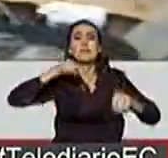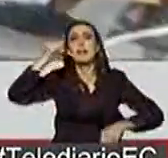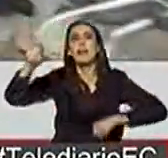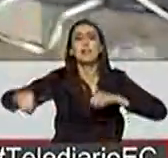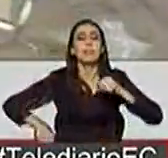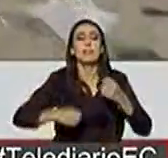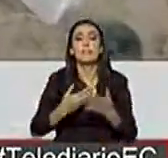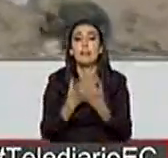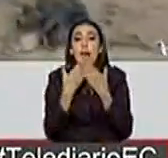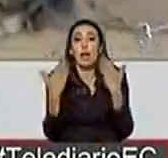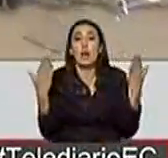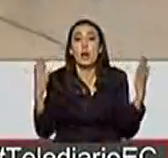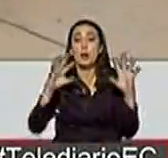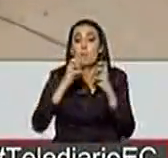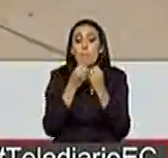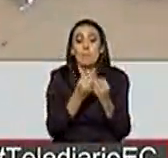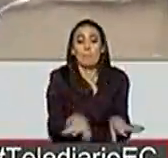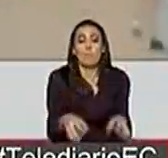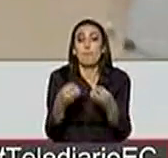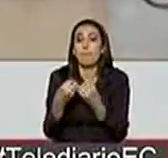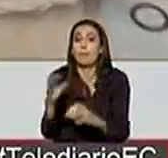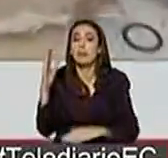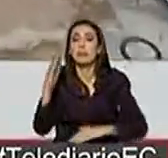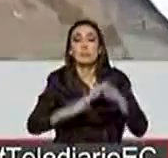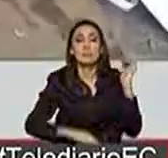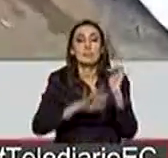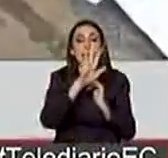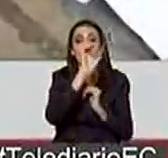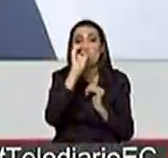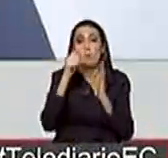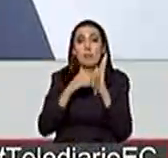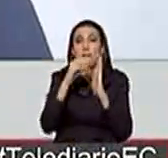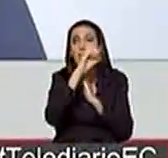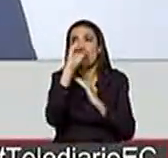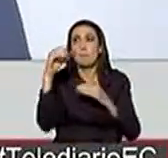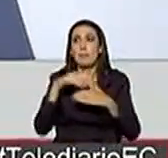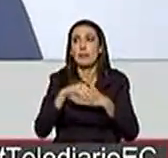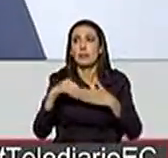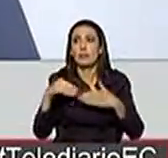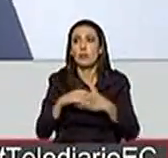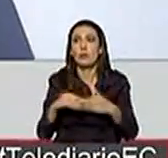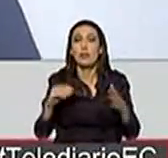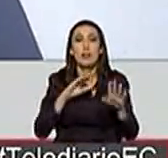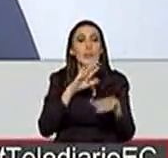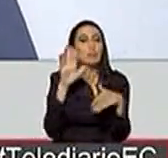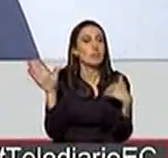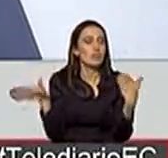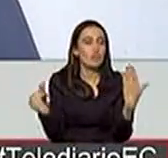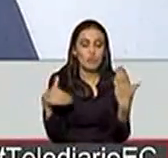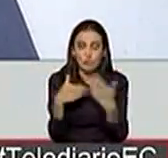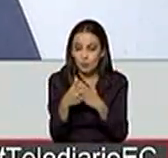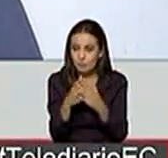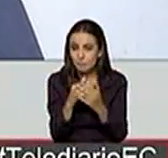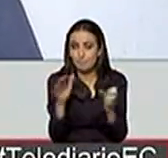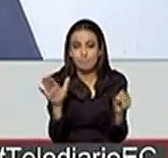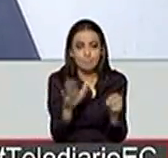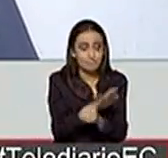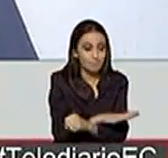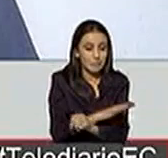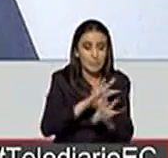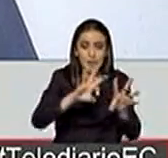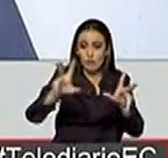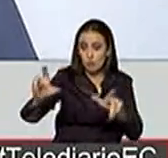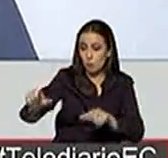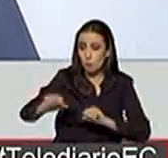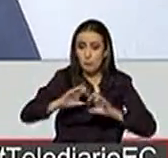las pérdidas se calculan en más de 50 mil dólares se llevaron todos absolutamente todo nos dejaron cartones